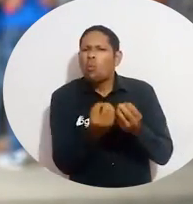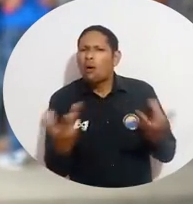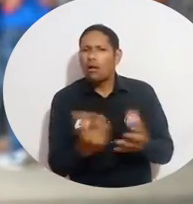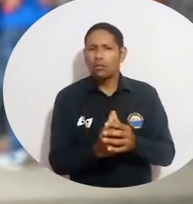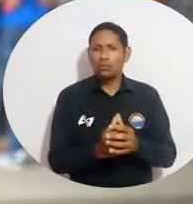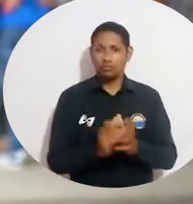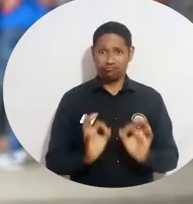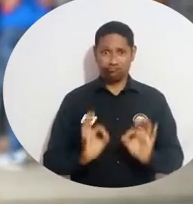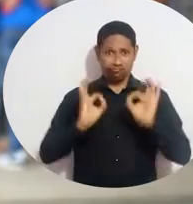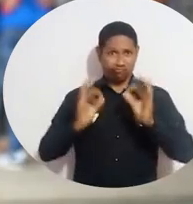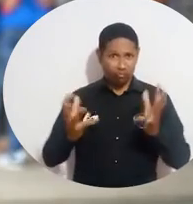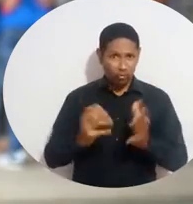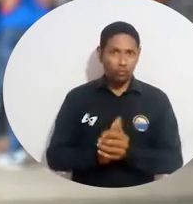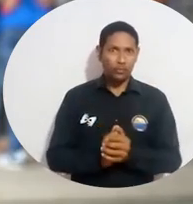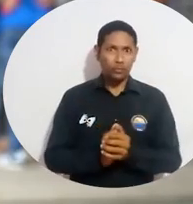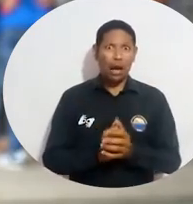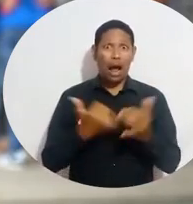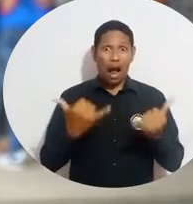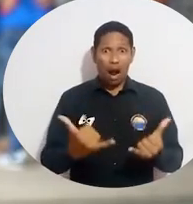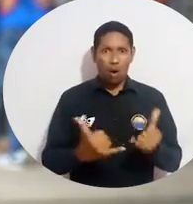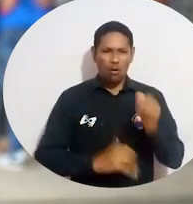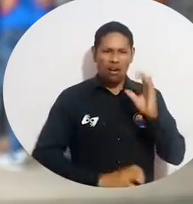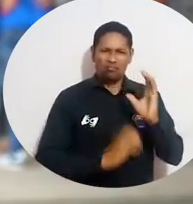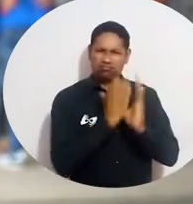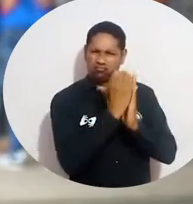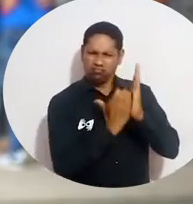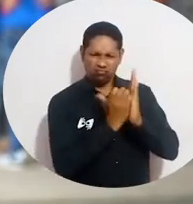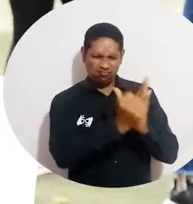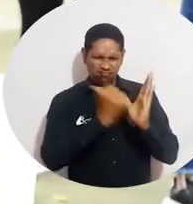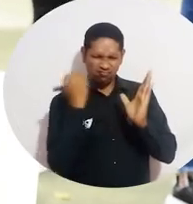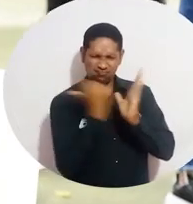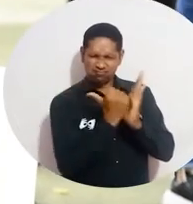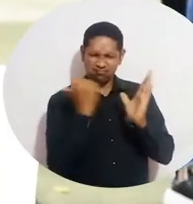Universidad de Magdalena, entonces eso te da orgullo.